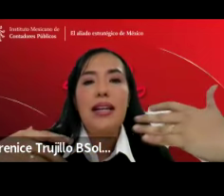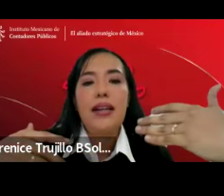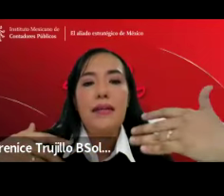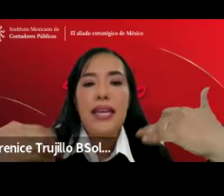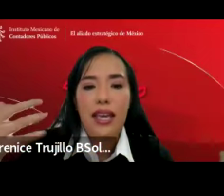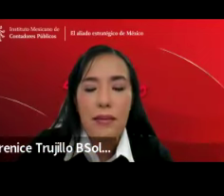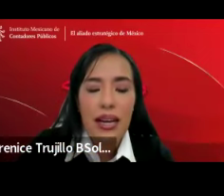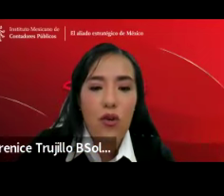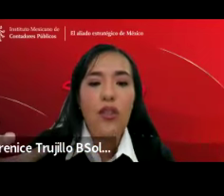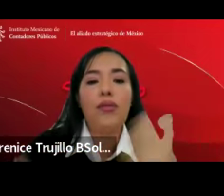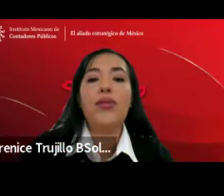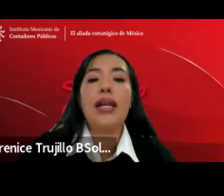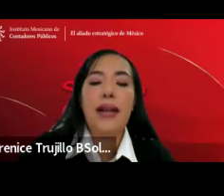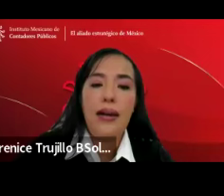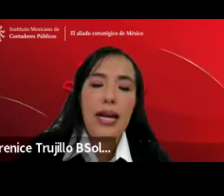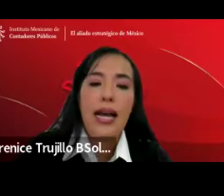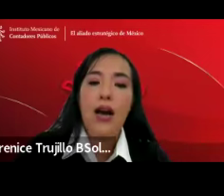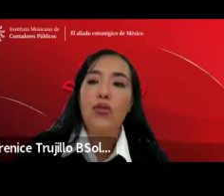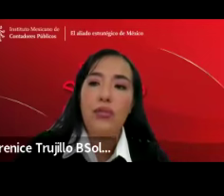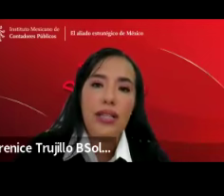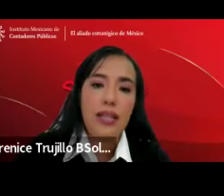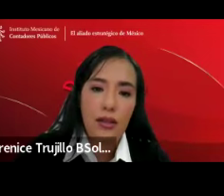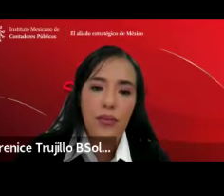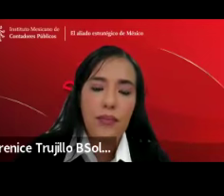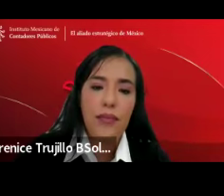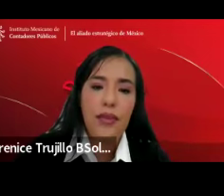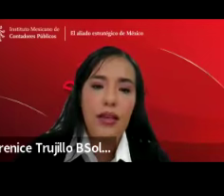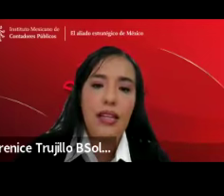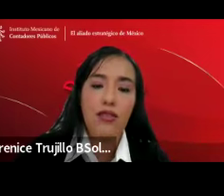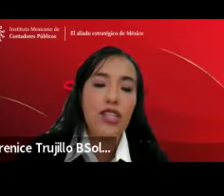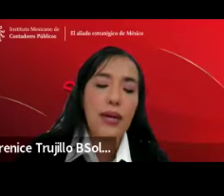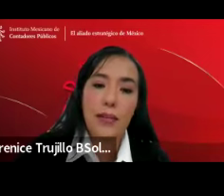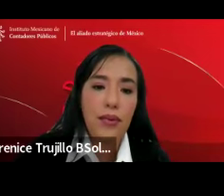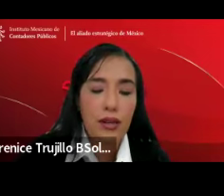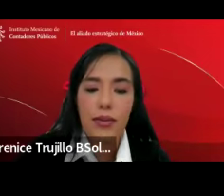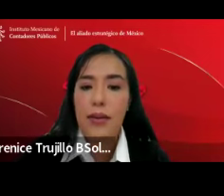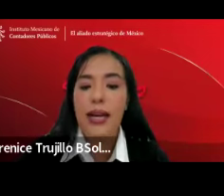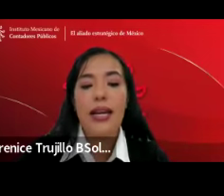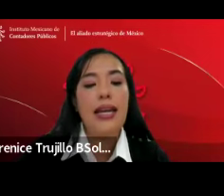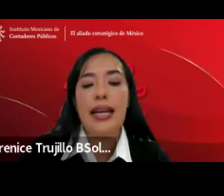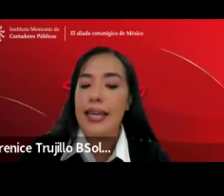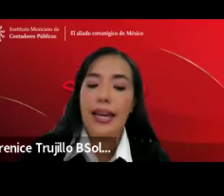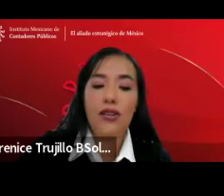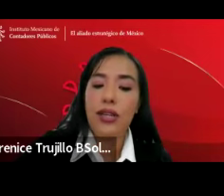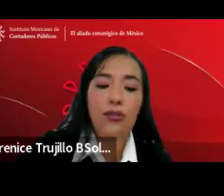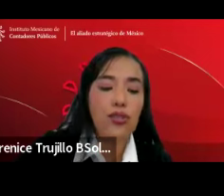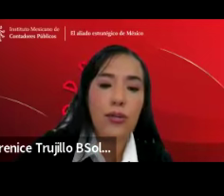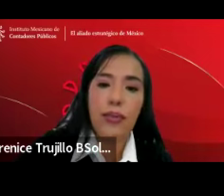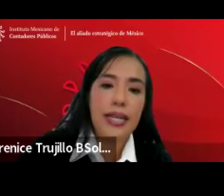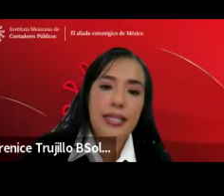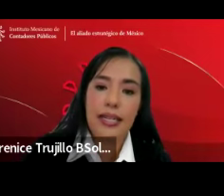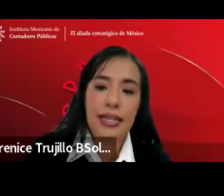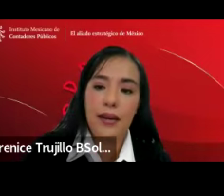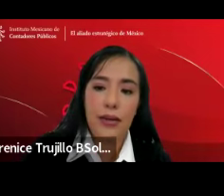otro nivel me lleva cuando hablo de la palabra automatizado? Entonces van a poder observar que ya no es